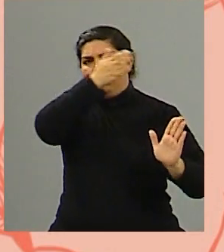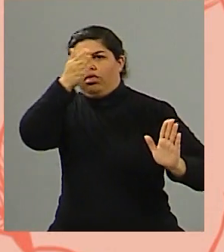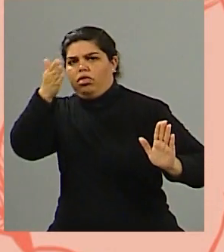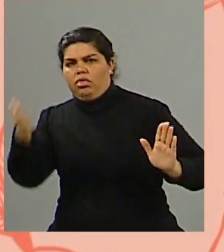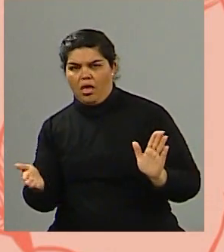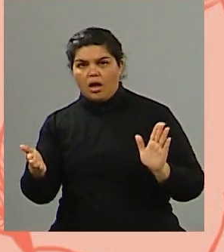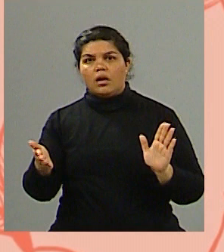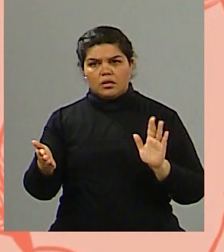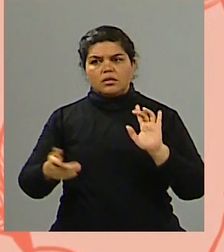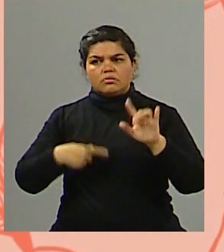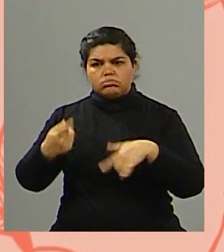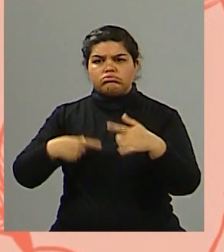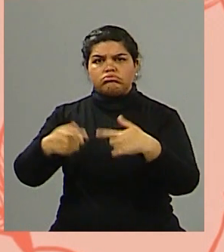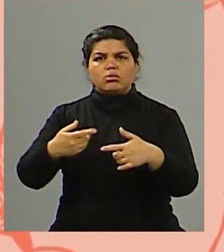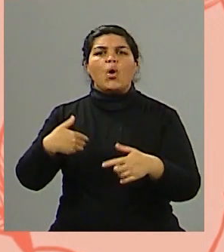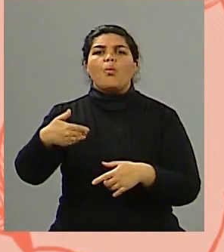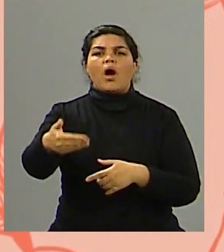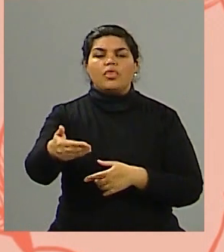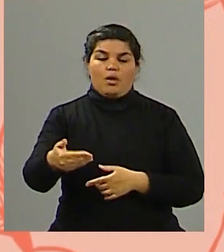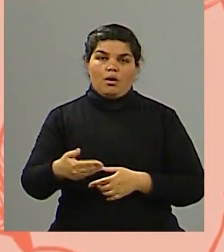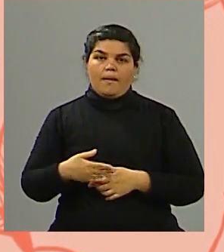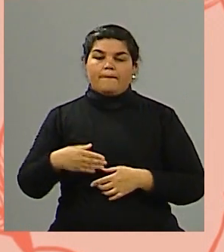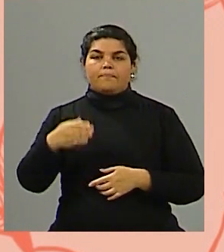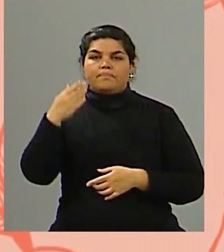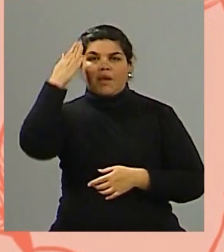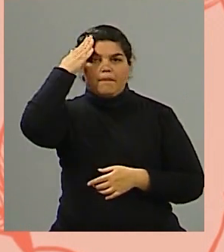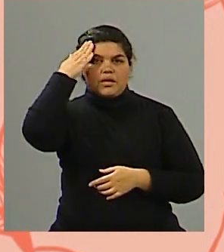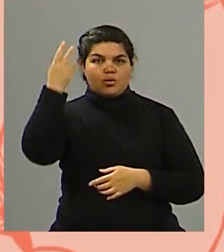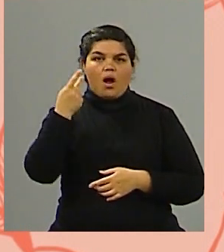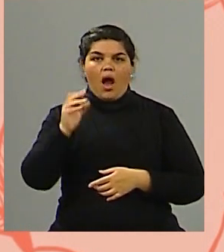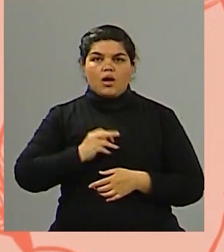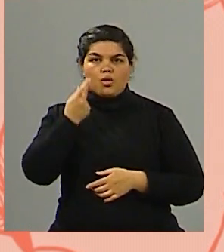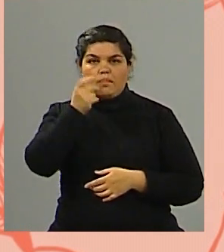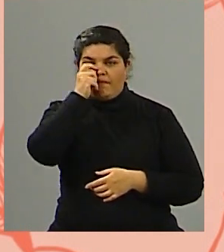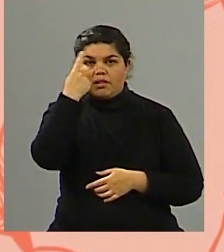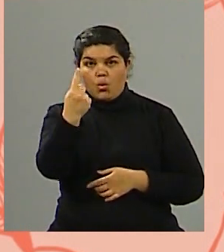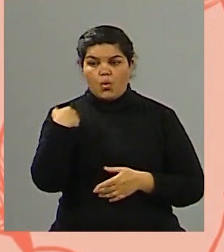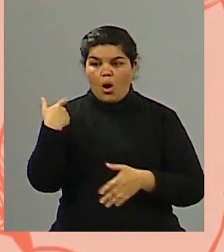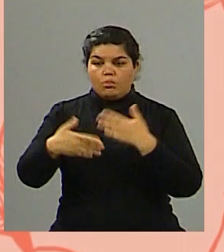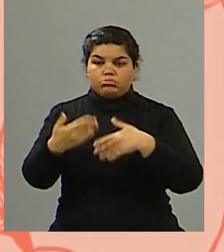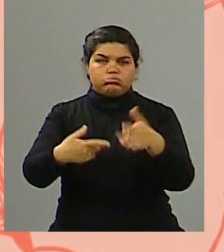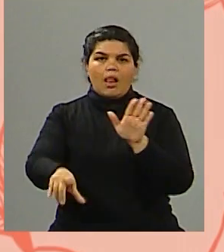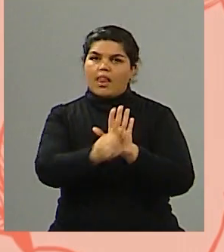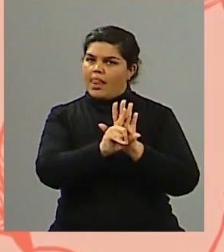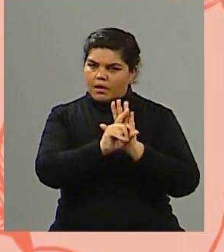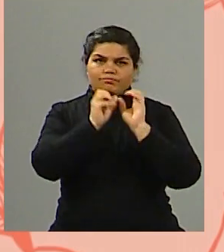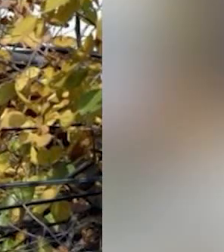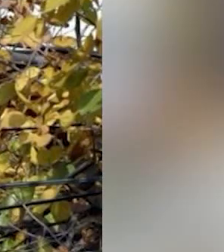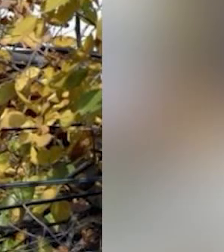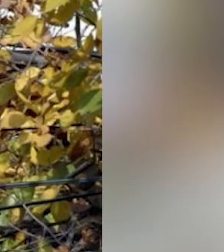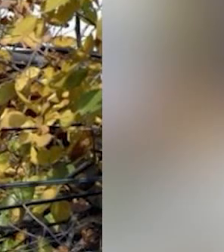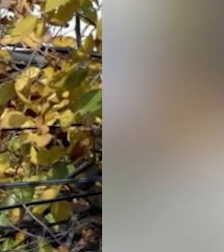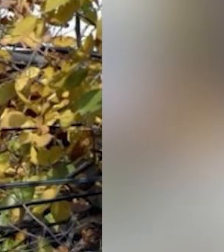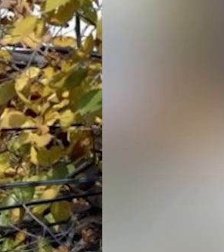su funcionamiento real a partir de marzo de 2021, cuando esos decretos que tenían que ver con un marco de protección jurídica por la situación de